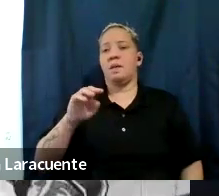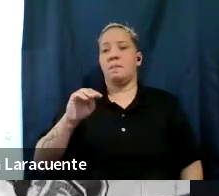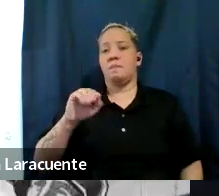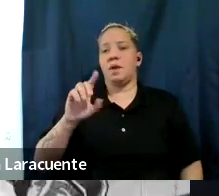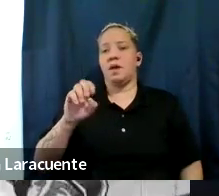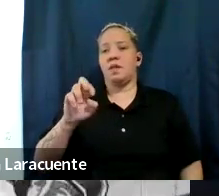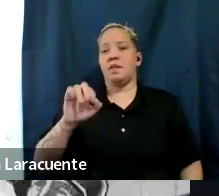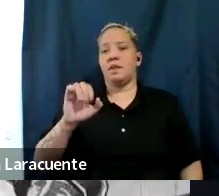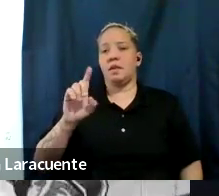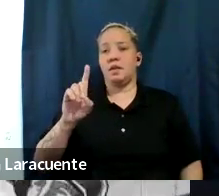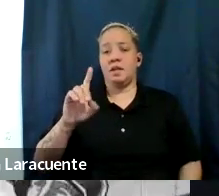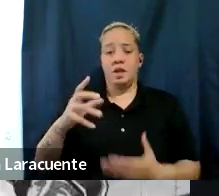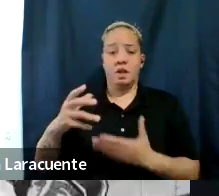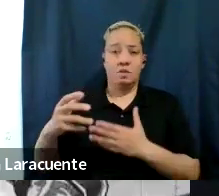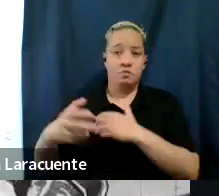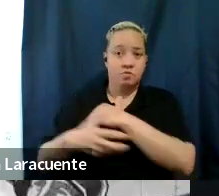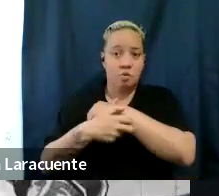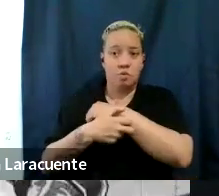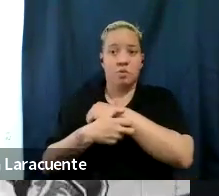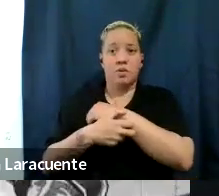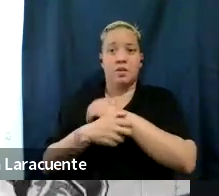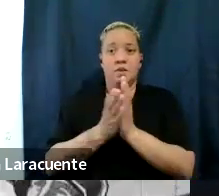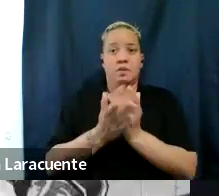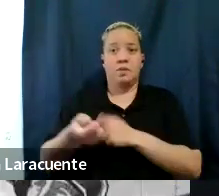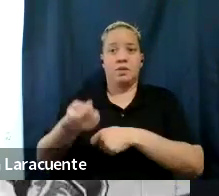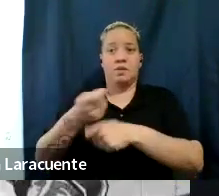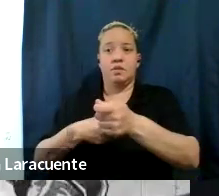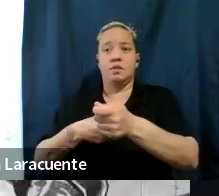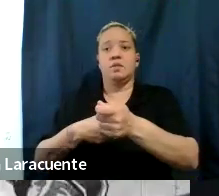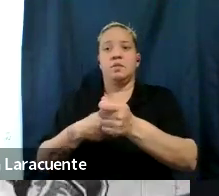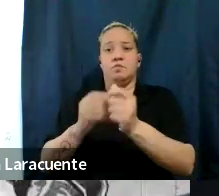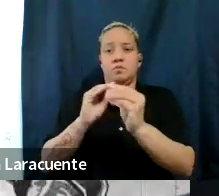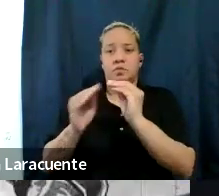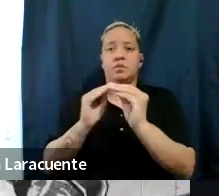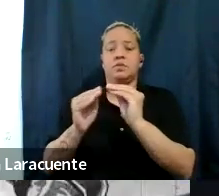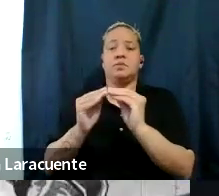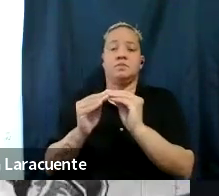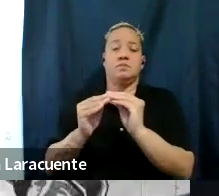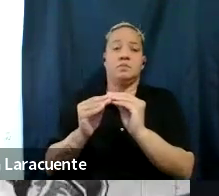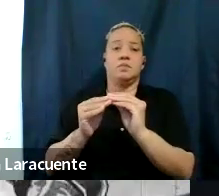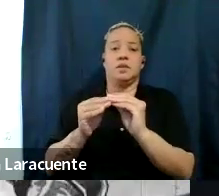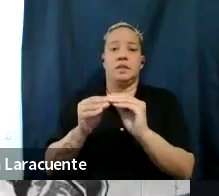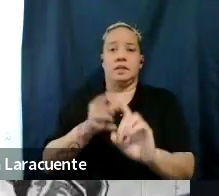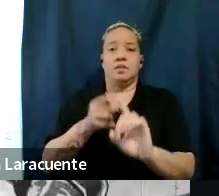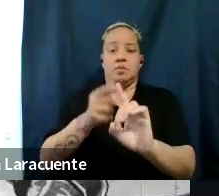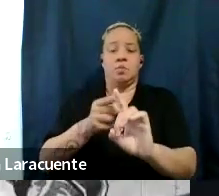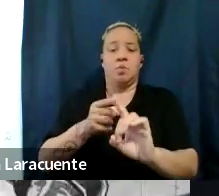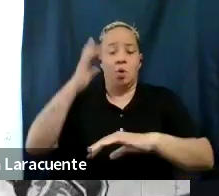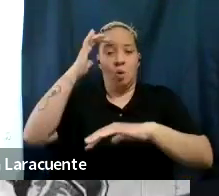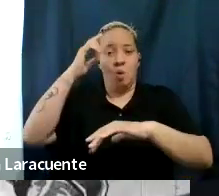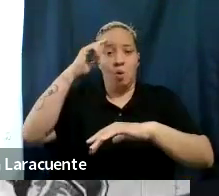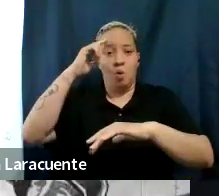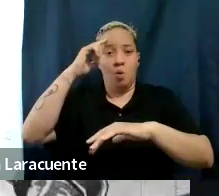de sus libros para sustituirlos por ediciones corregidas, hasta ese punto llegaba su obsesión